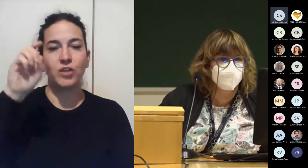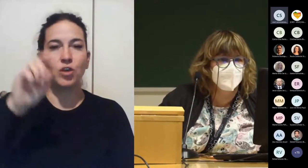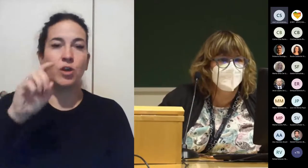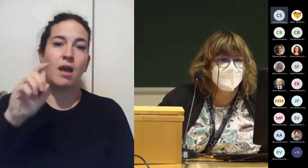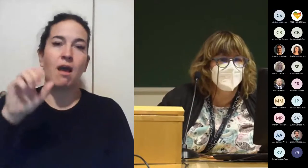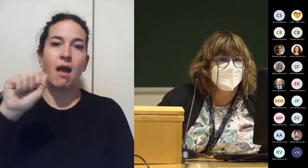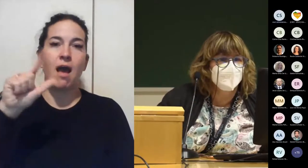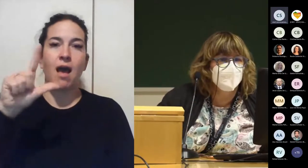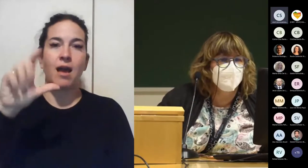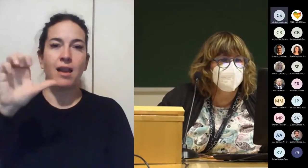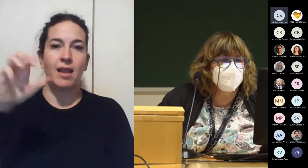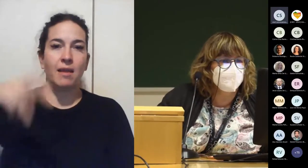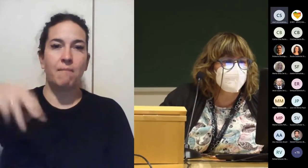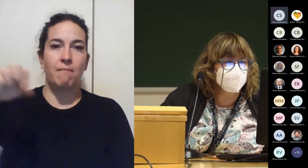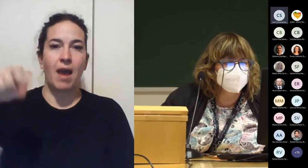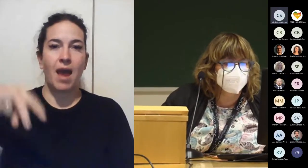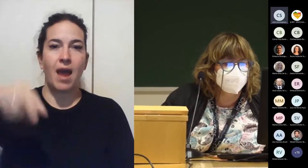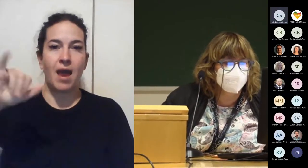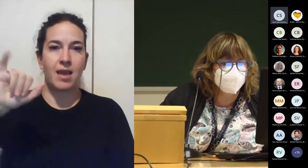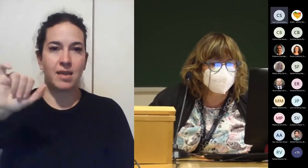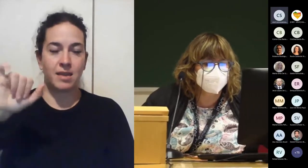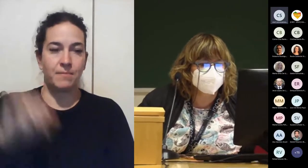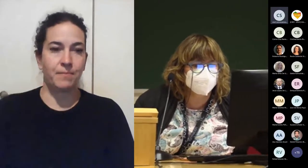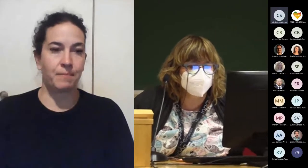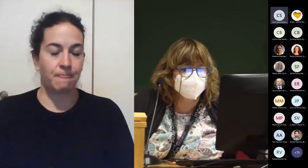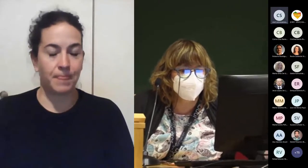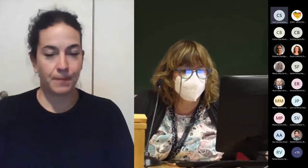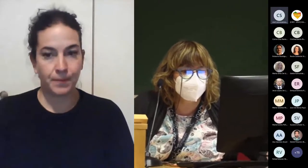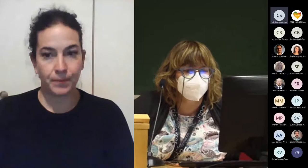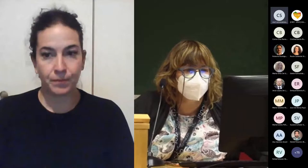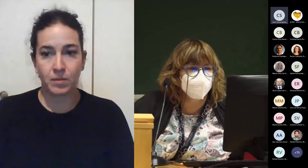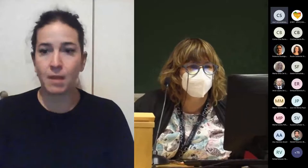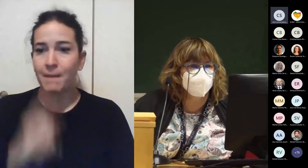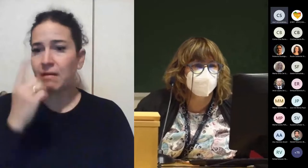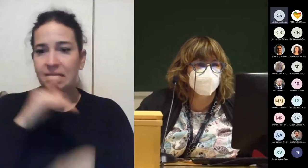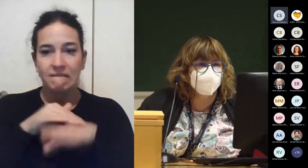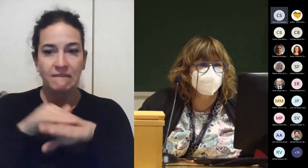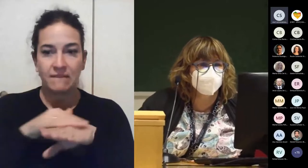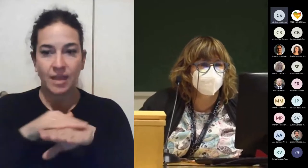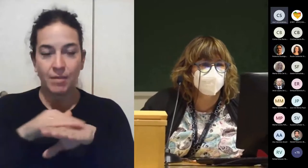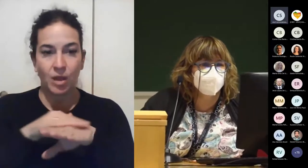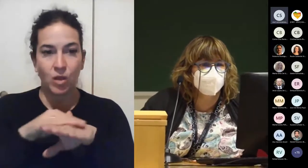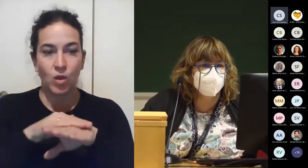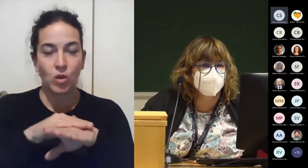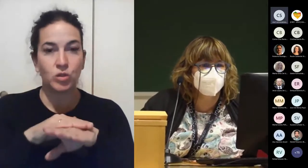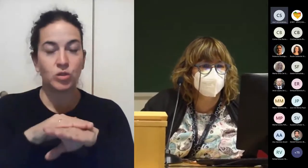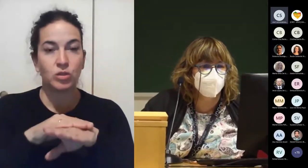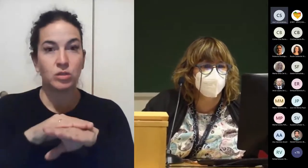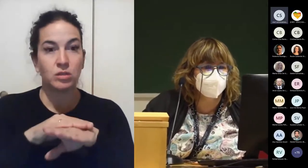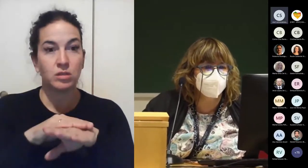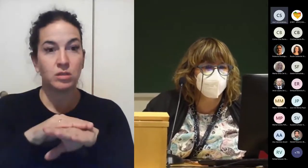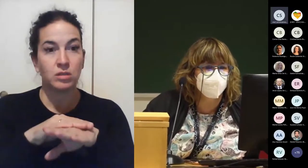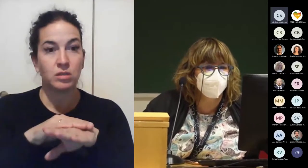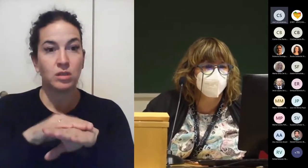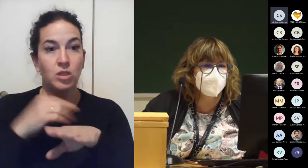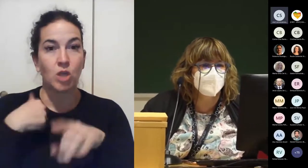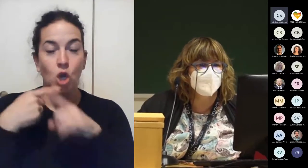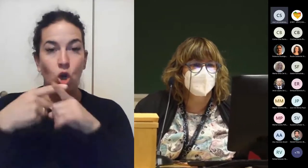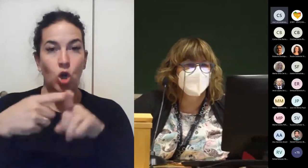Alemany. Hoy, antes de nada, disculpadme que voy a proceder a